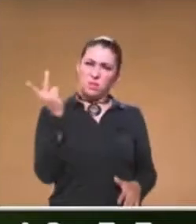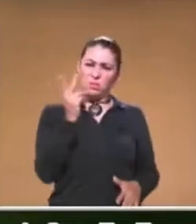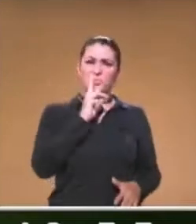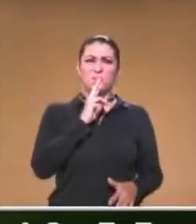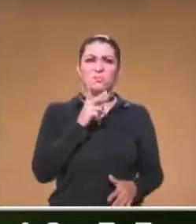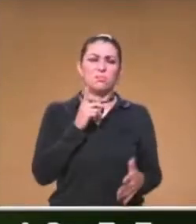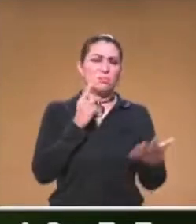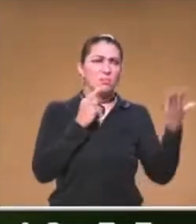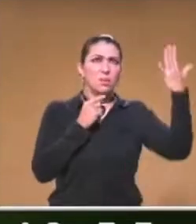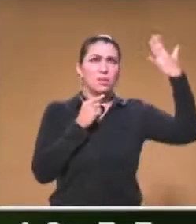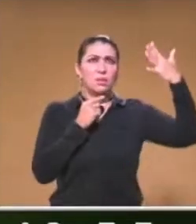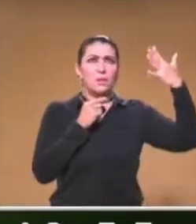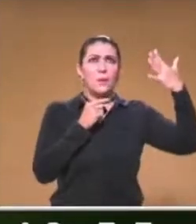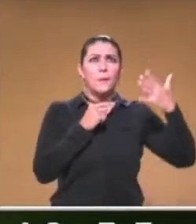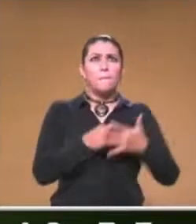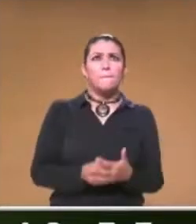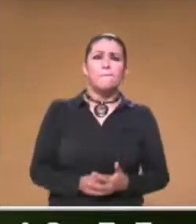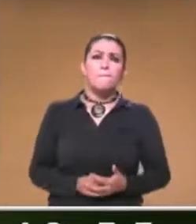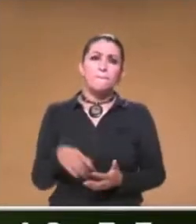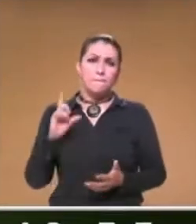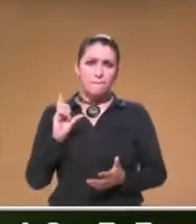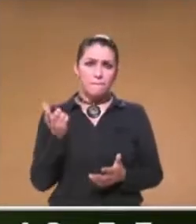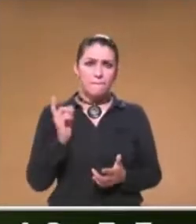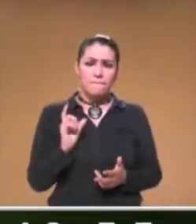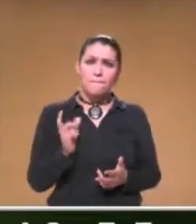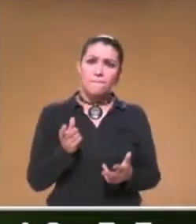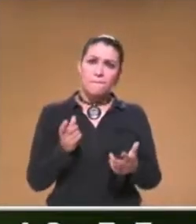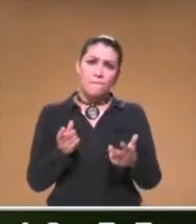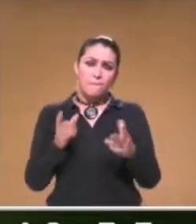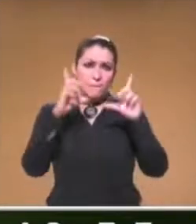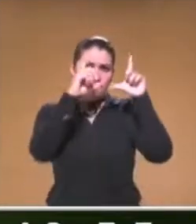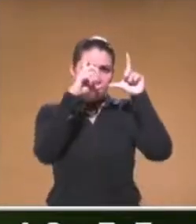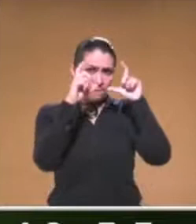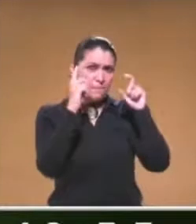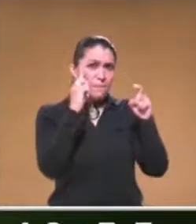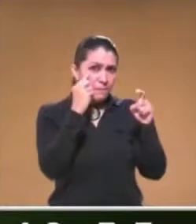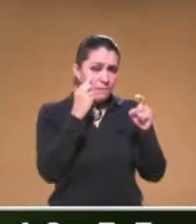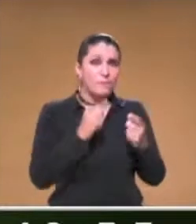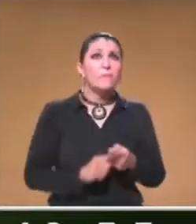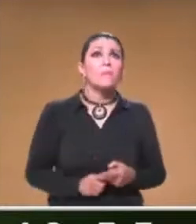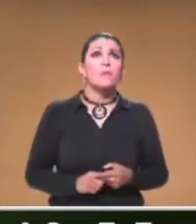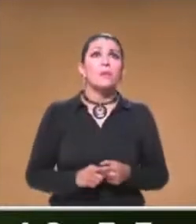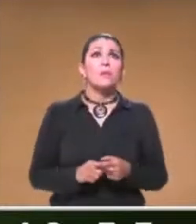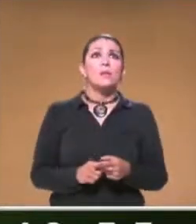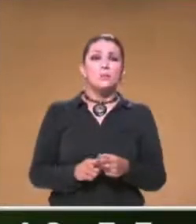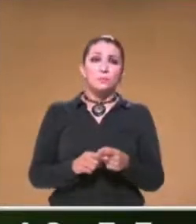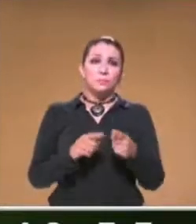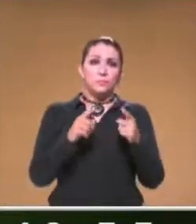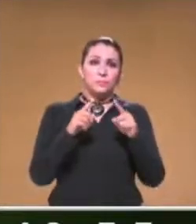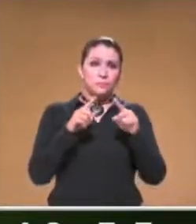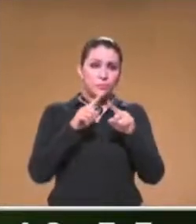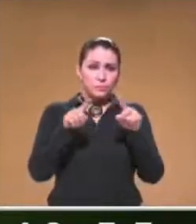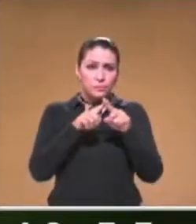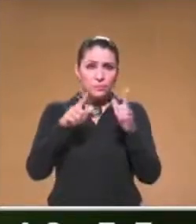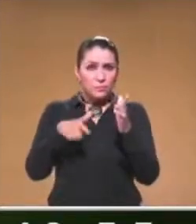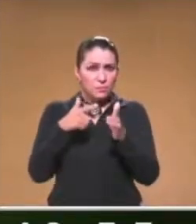las interrogantes que te planteé cuando estábamos viendo el collage de fotografías. ¿Distinguiste los espacios